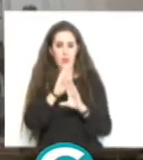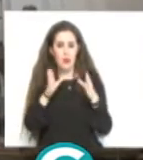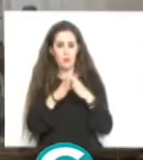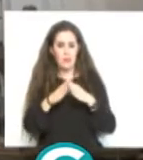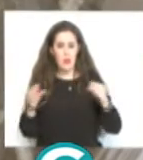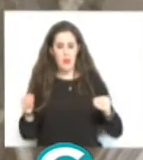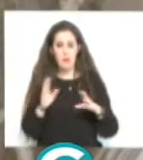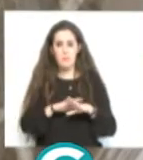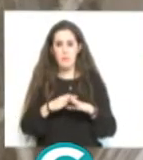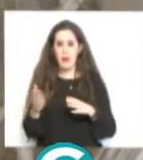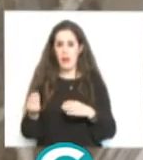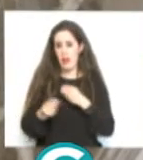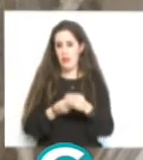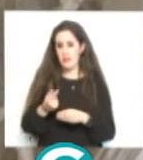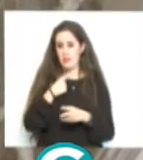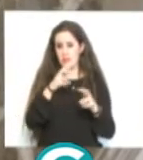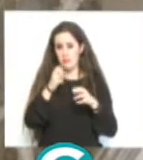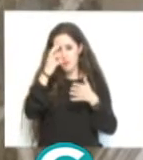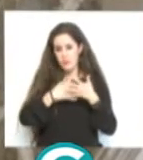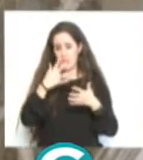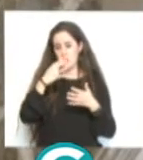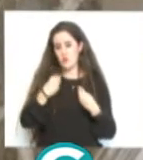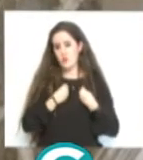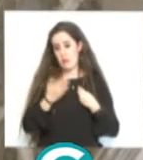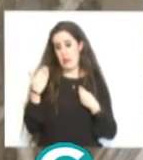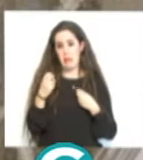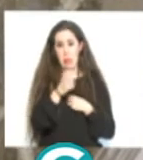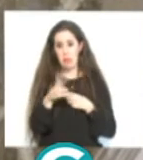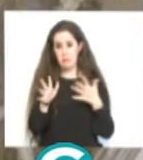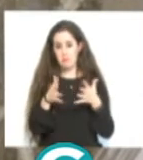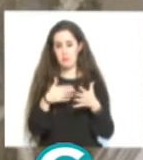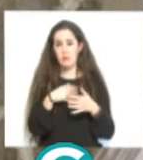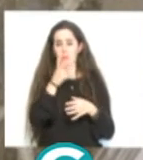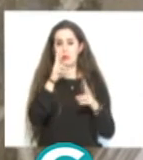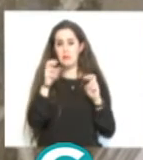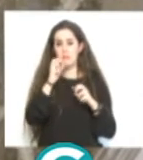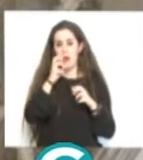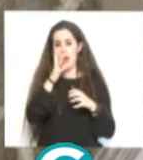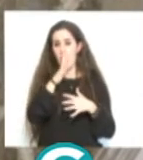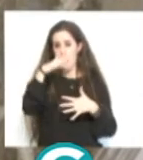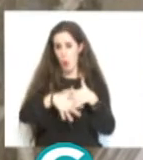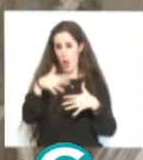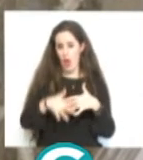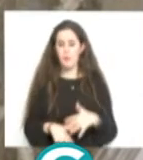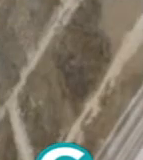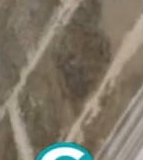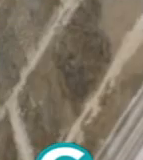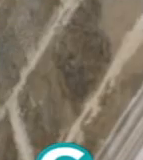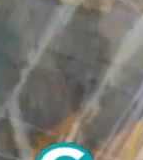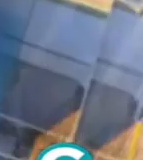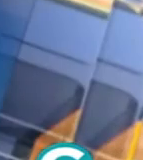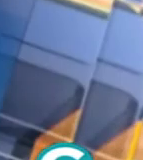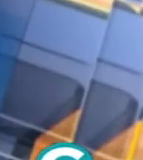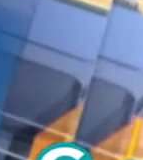Andalucía para que se intervengan los desperfectos que sufrió el templo hace apenas 2 semanas a causa de un bajante.